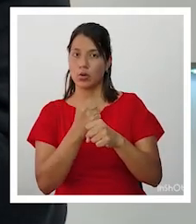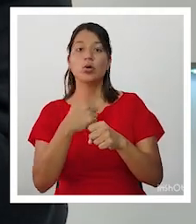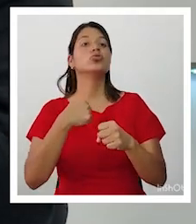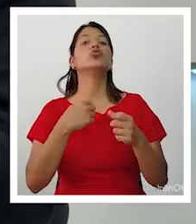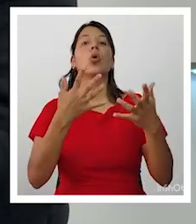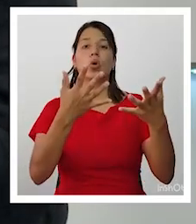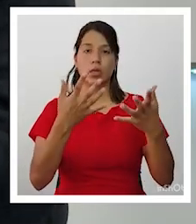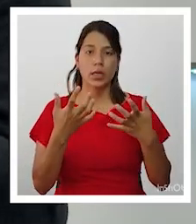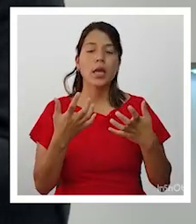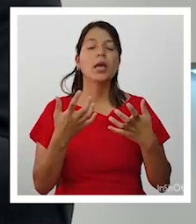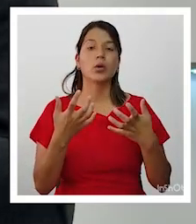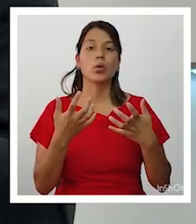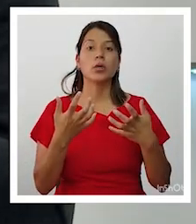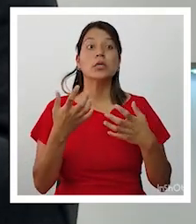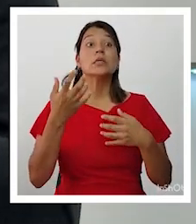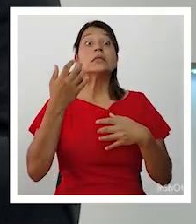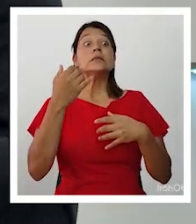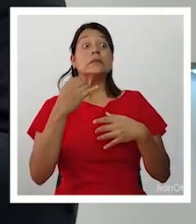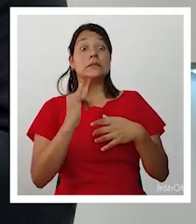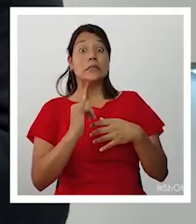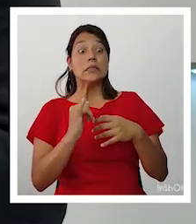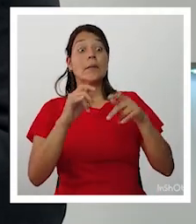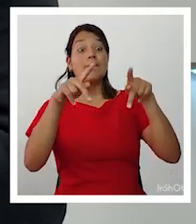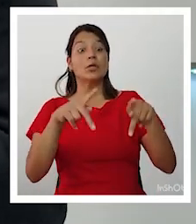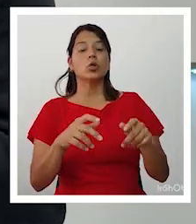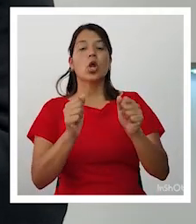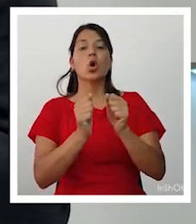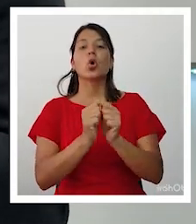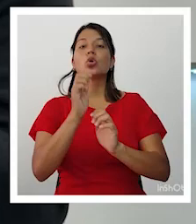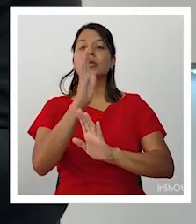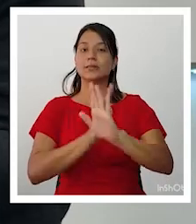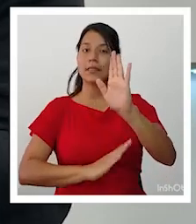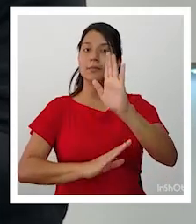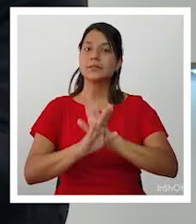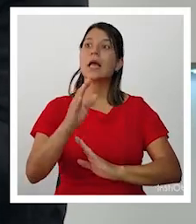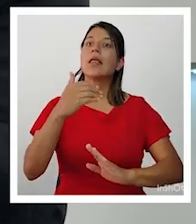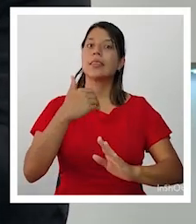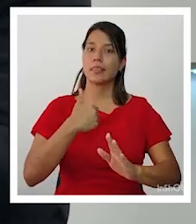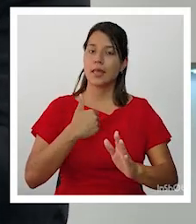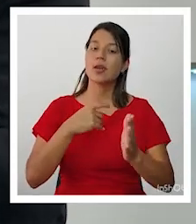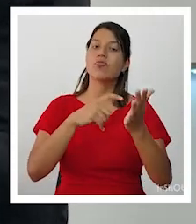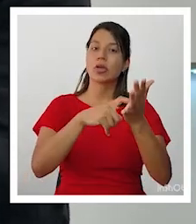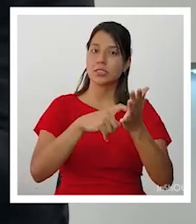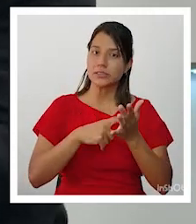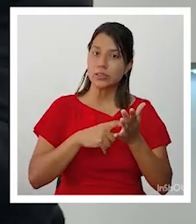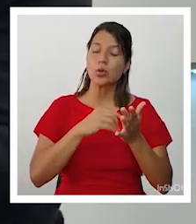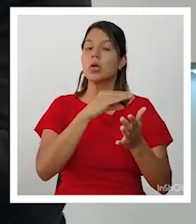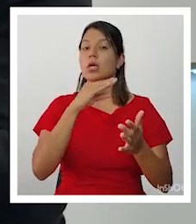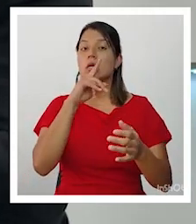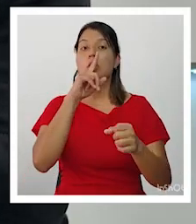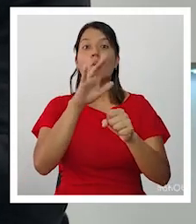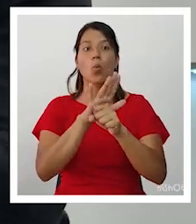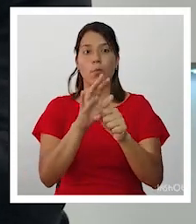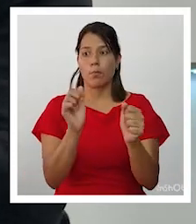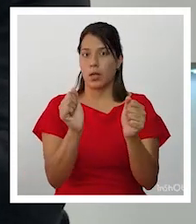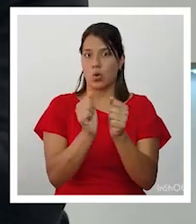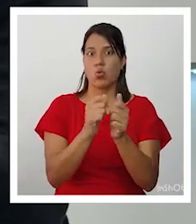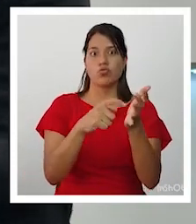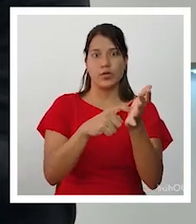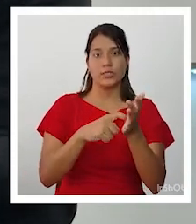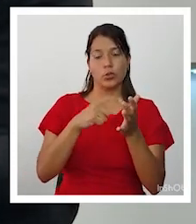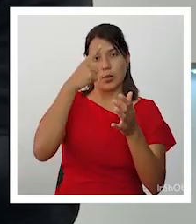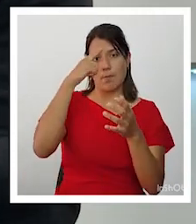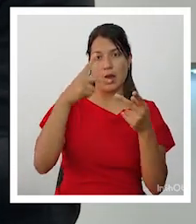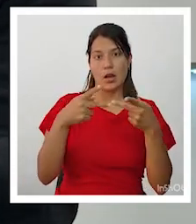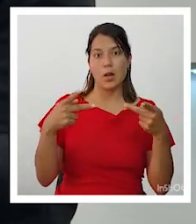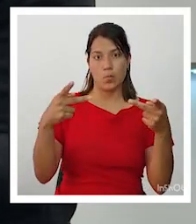es que si la población con discapacidad tiene los atestados y cumple con el puesto que le están ofreciendo,